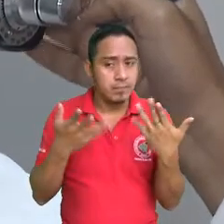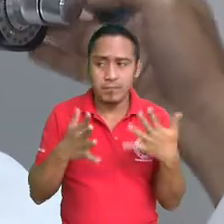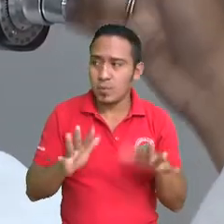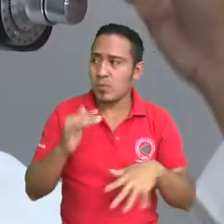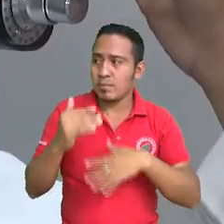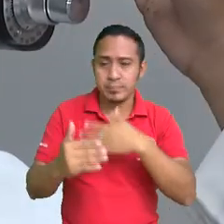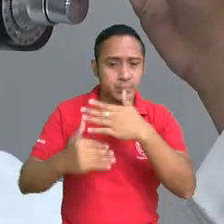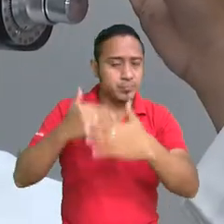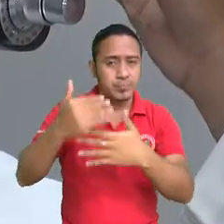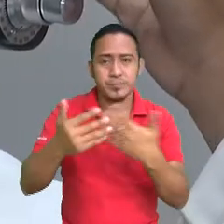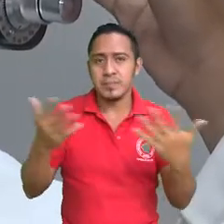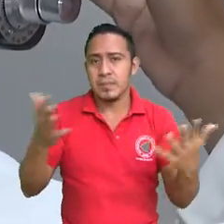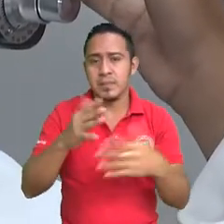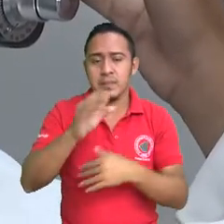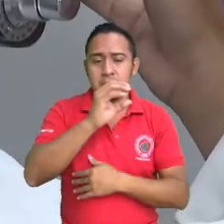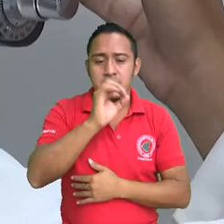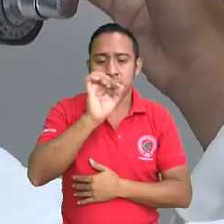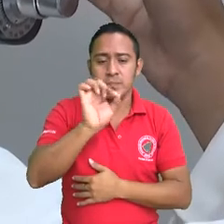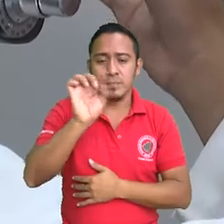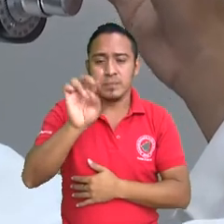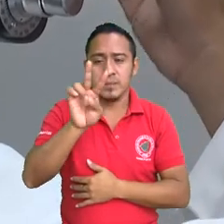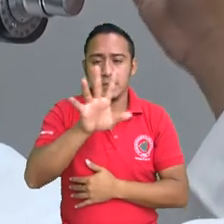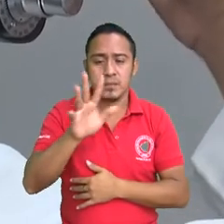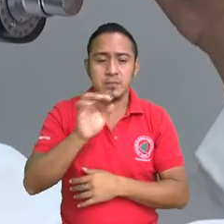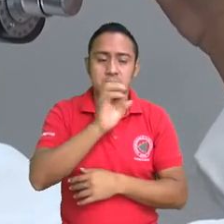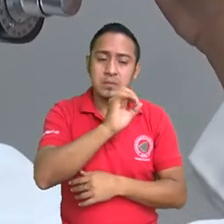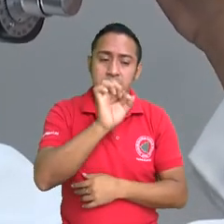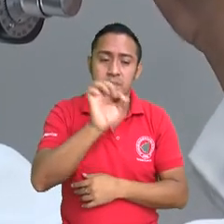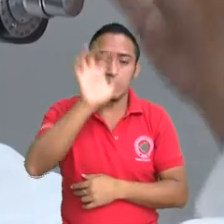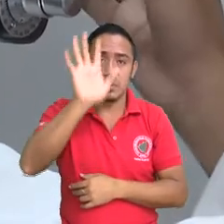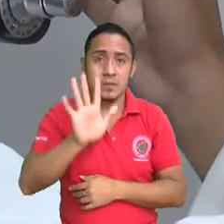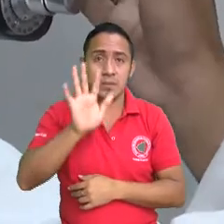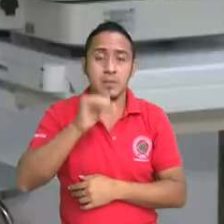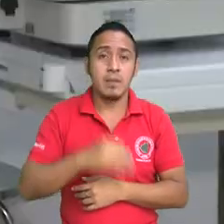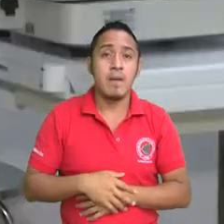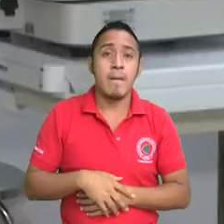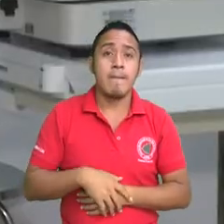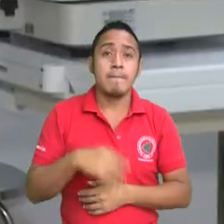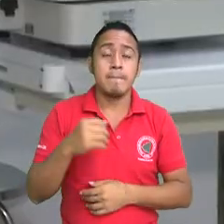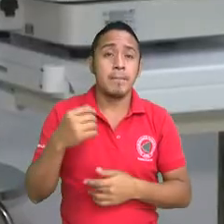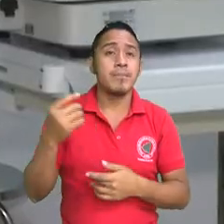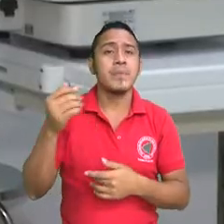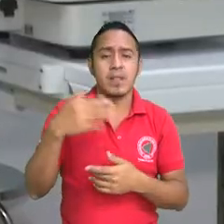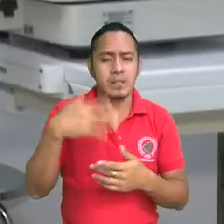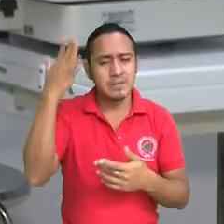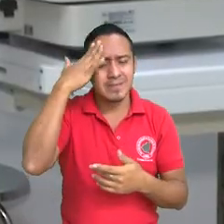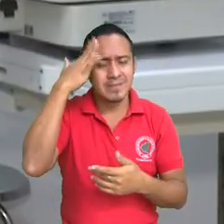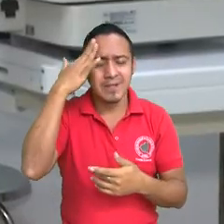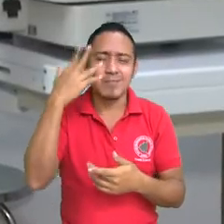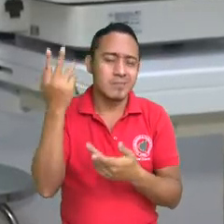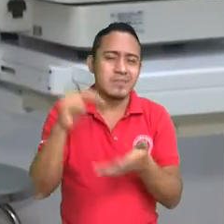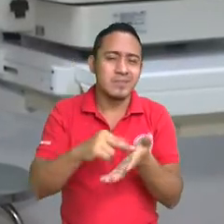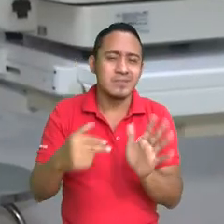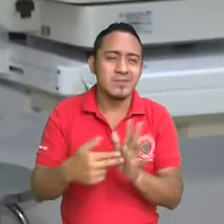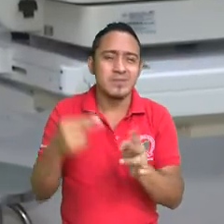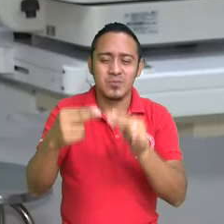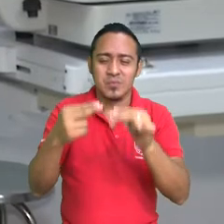avance alrededor de 0.25 y 0.5. Los que han usado lentes pueden entender estas medidas.